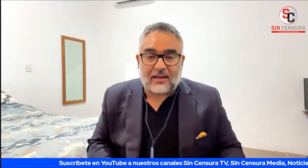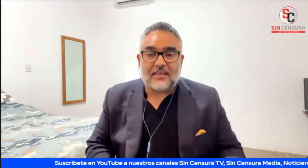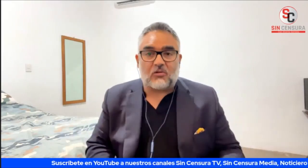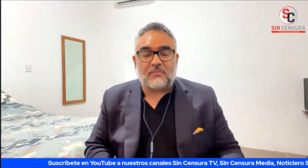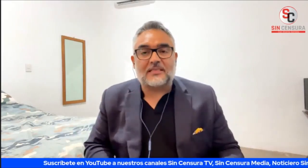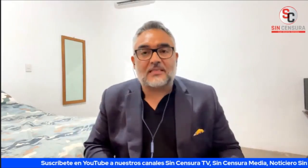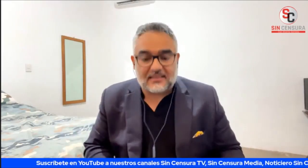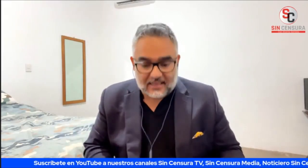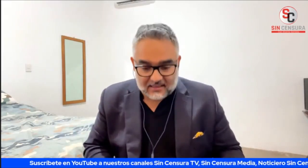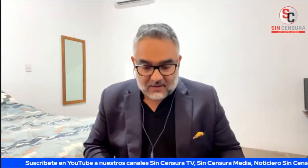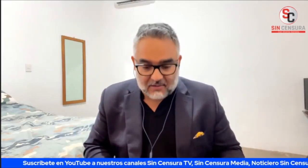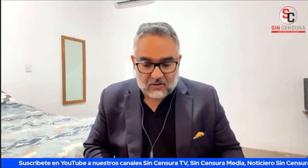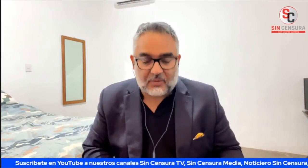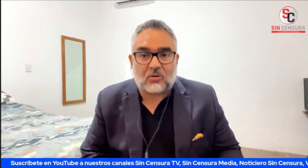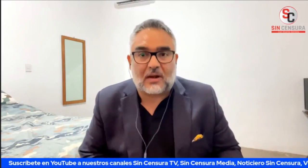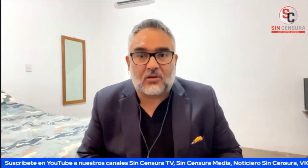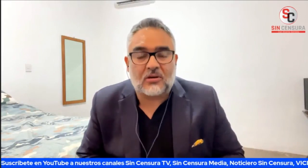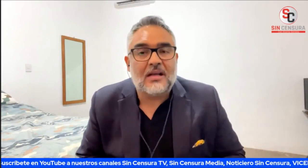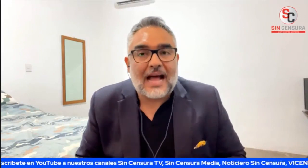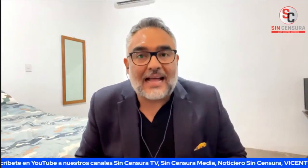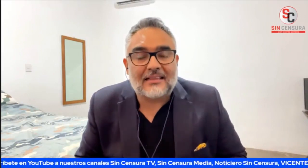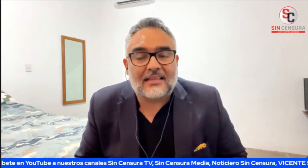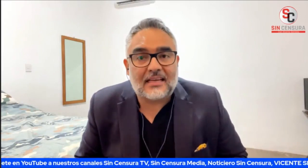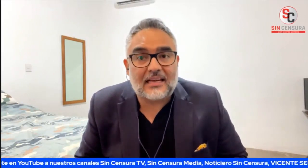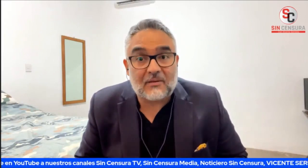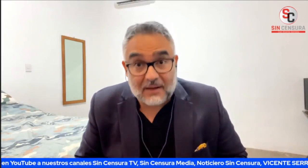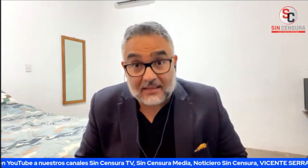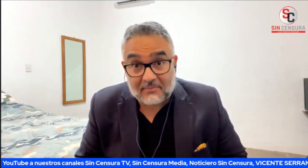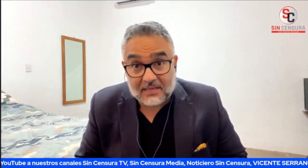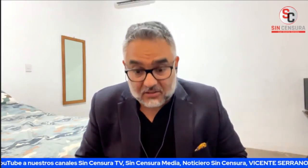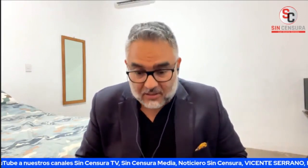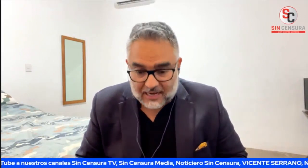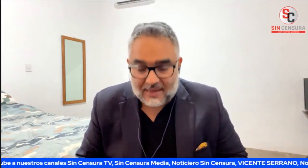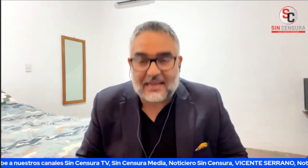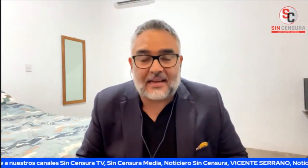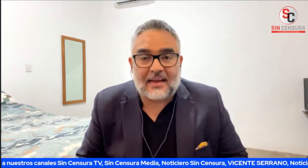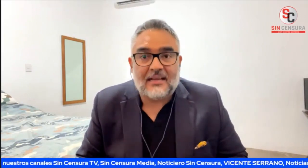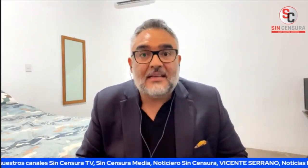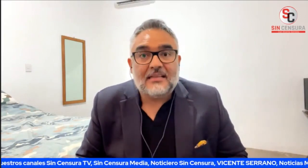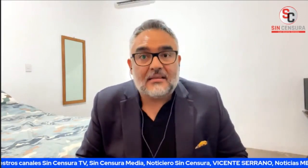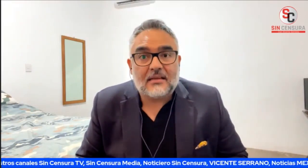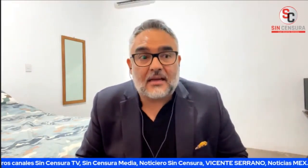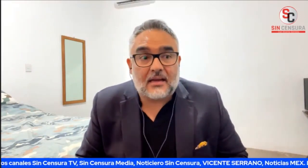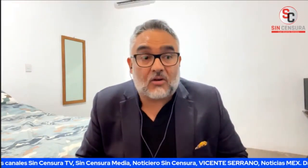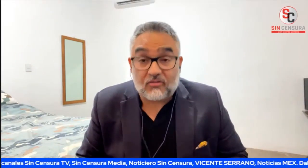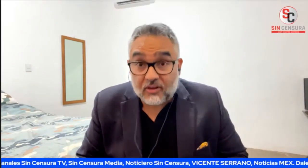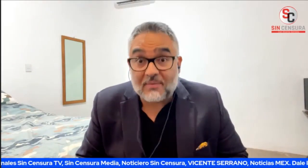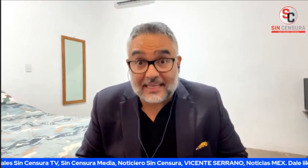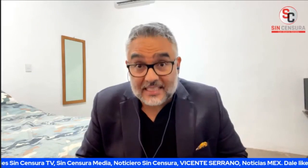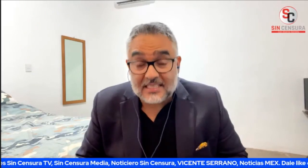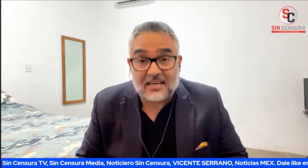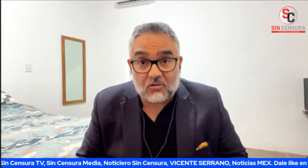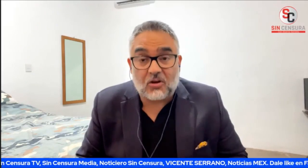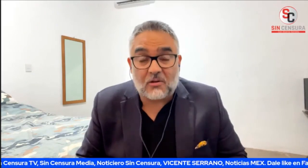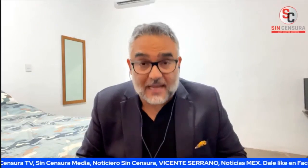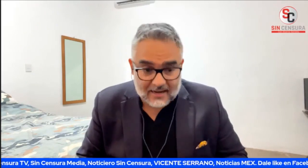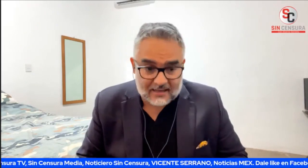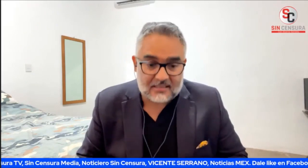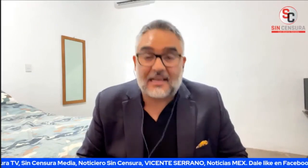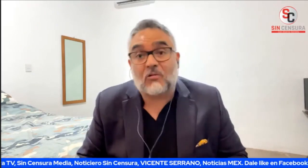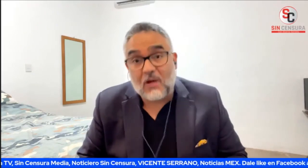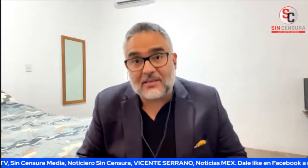fue lo que dijo el presidente Andrés Manuel López Obrador ante el planteamiento en la mañanera. Confirma que sí se reunió